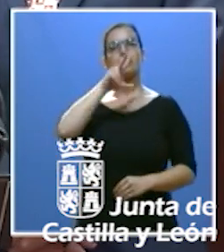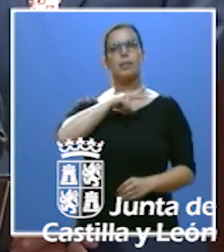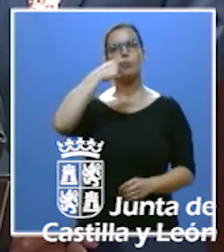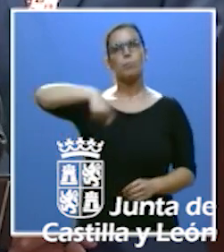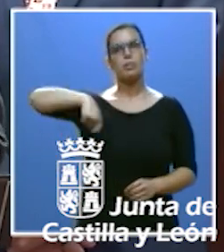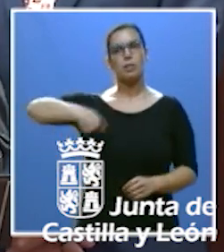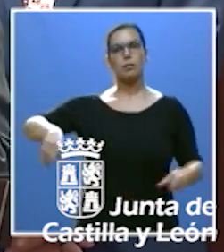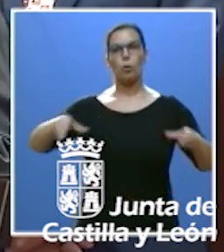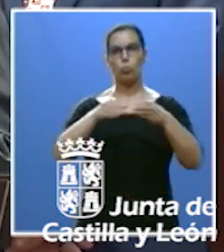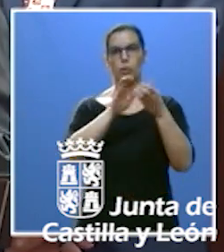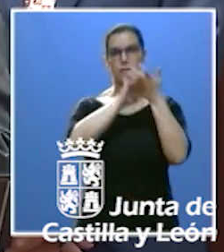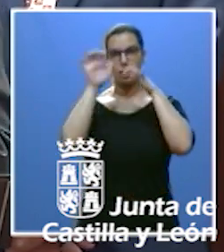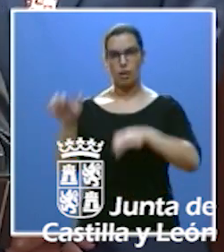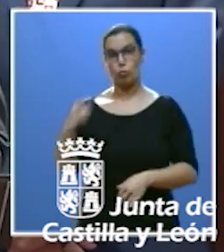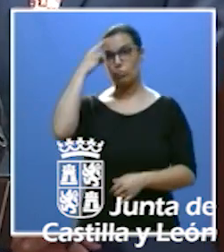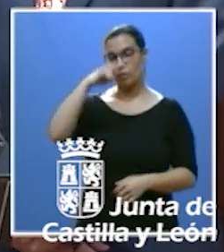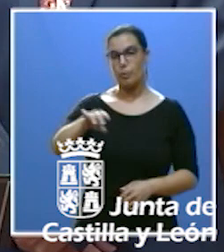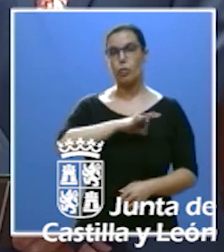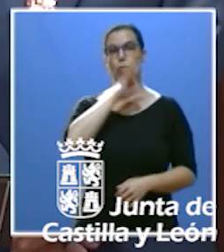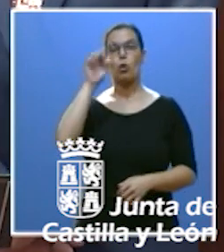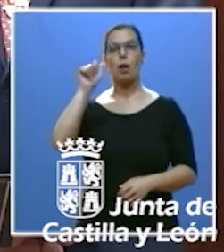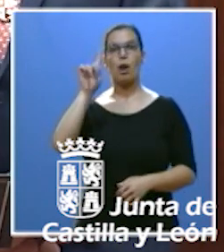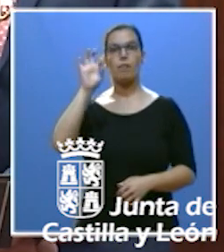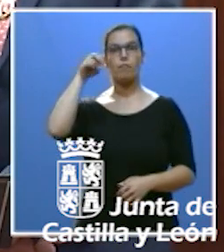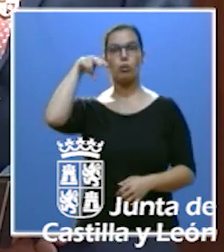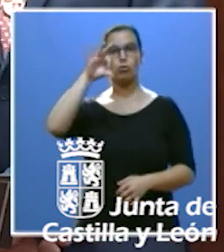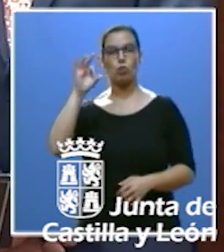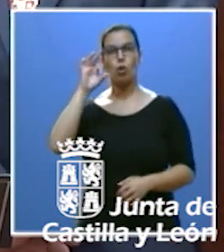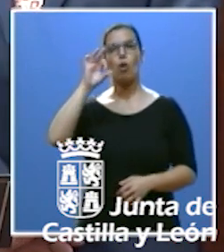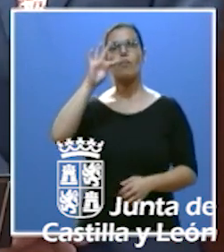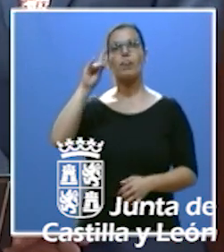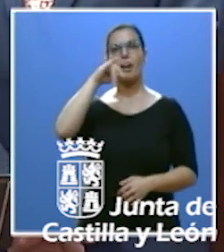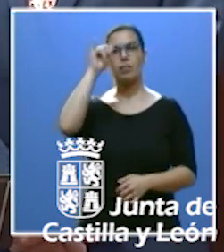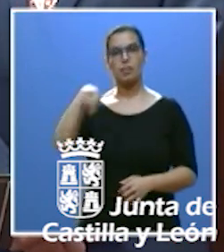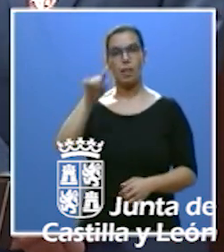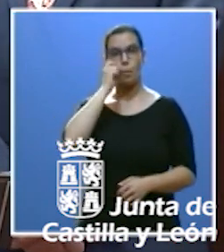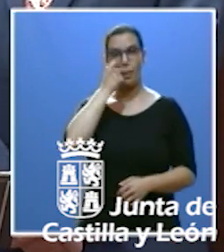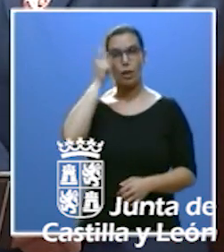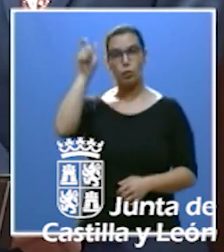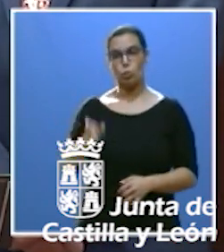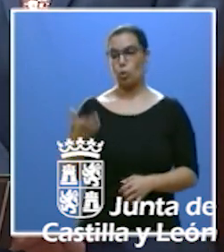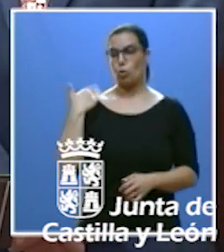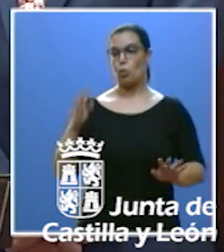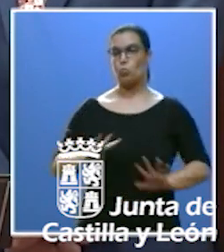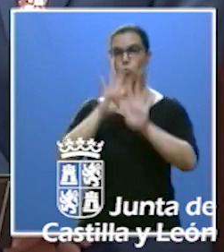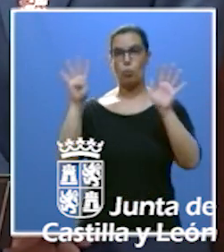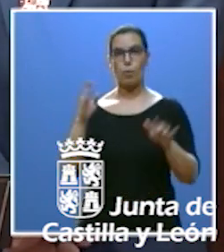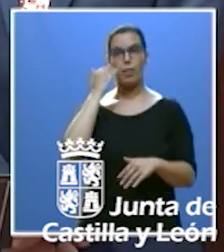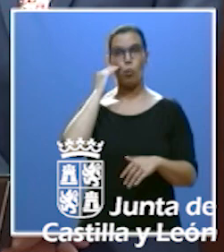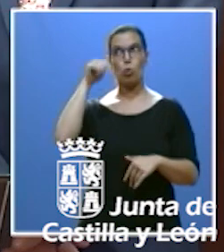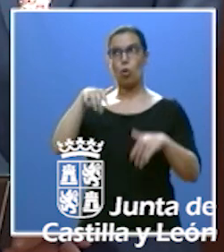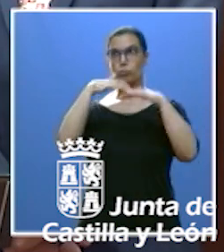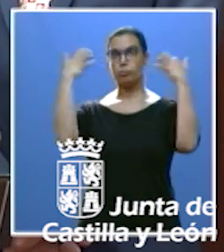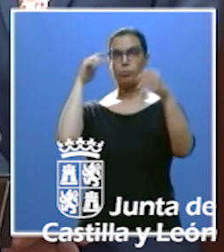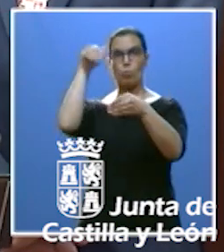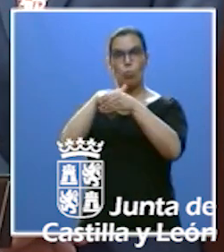León. Como saben, don Alfonso Fernández Mañueco recibió la confianza de esta Cámara el pasado 9 de julio, ha